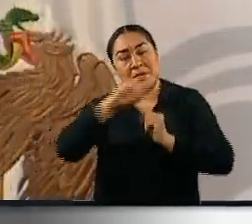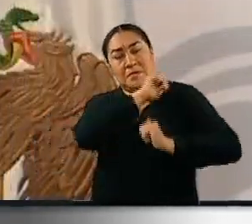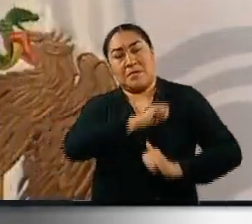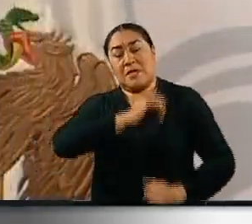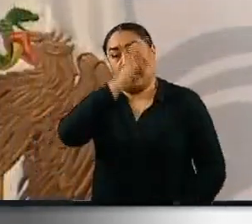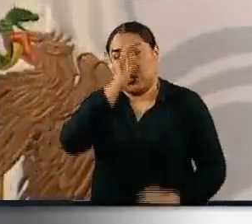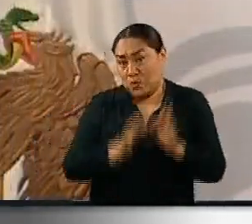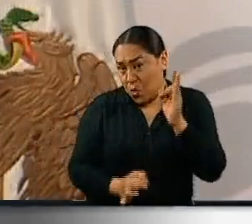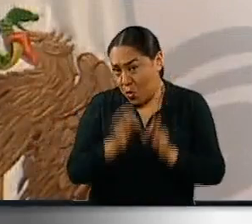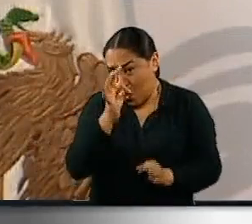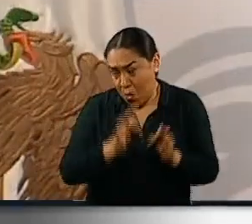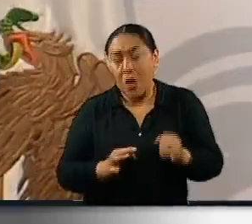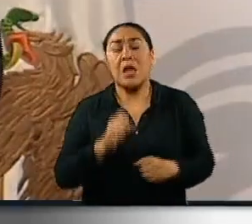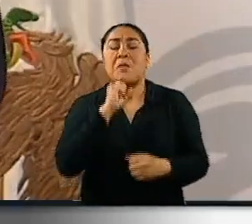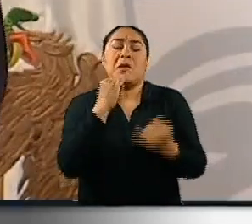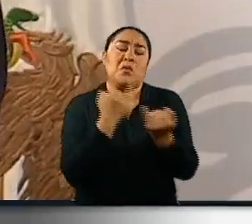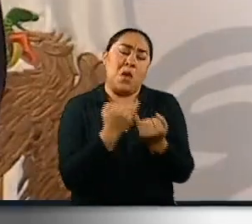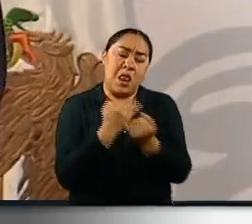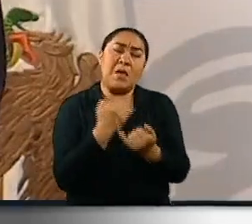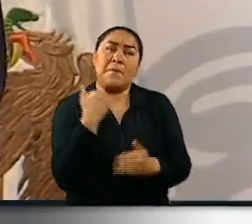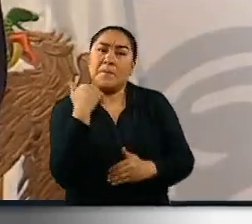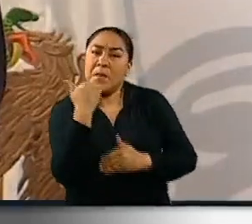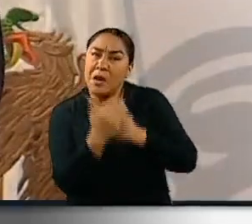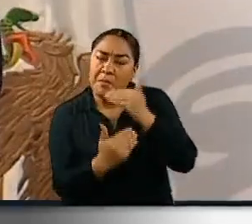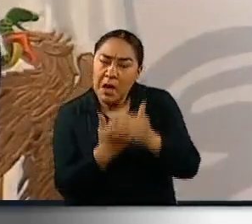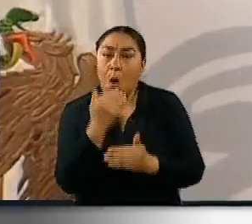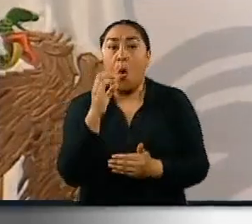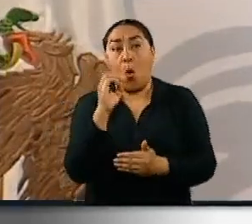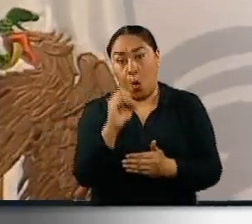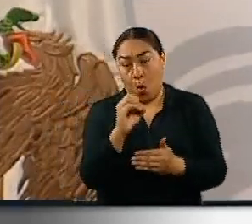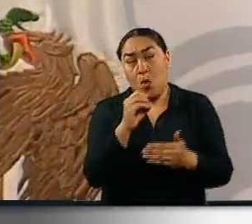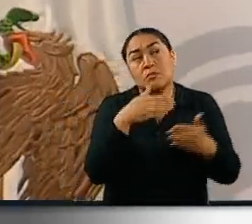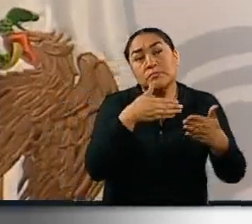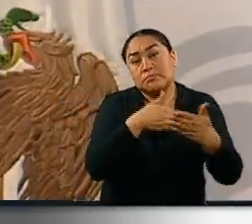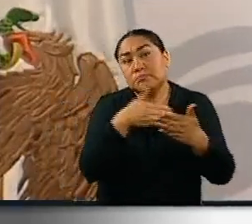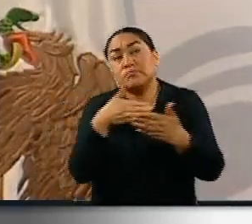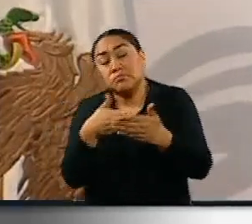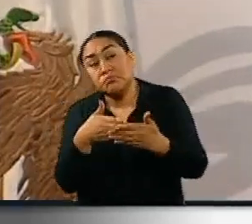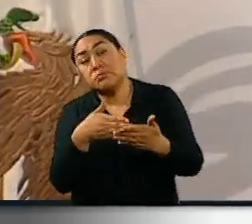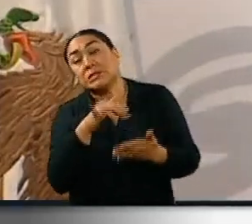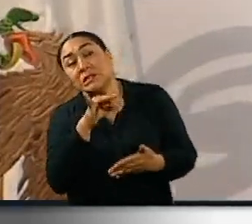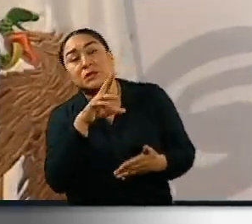progresividad y las restricciones que puede tener una consulta popular.